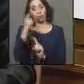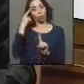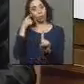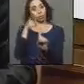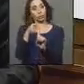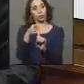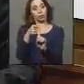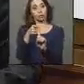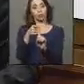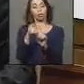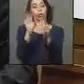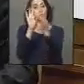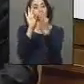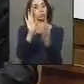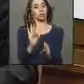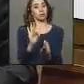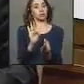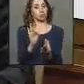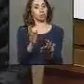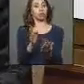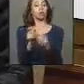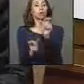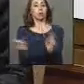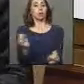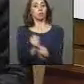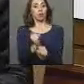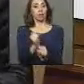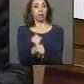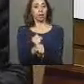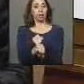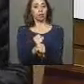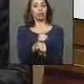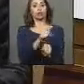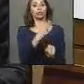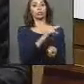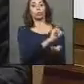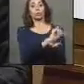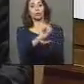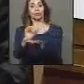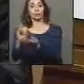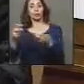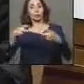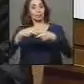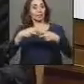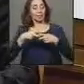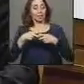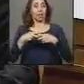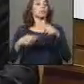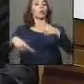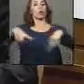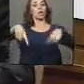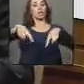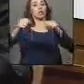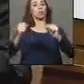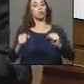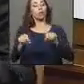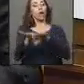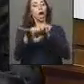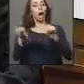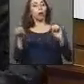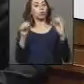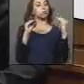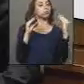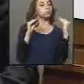apuntando a una cuestión muy concreta, que sean los trabajadores a través de sus organizaciones los que tengan la capacidad de convenir